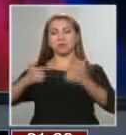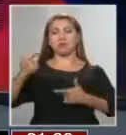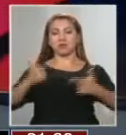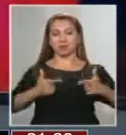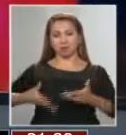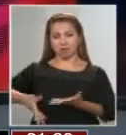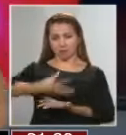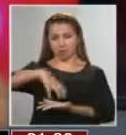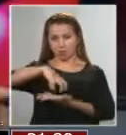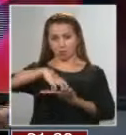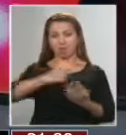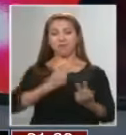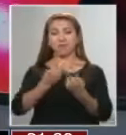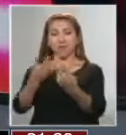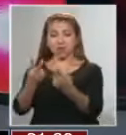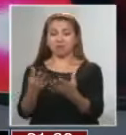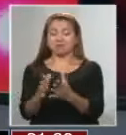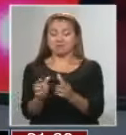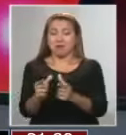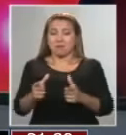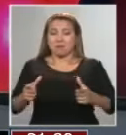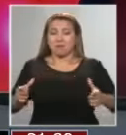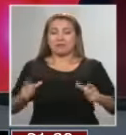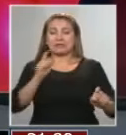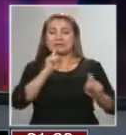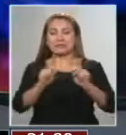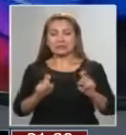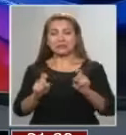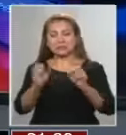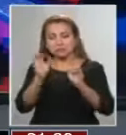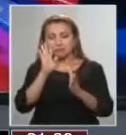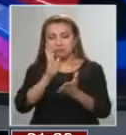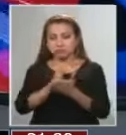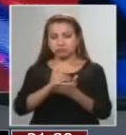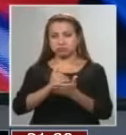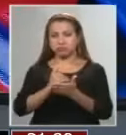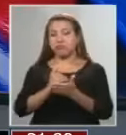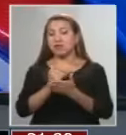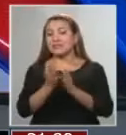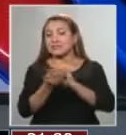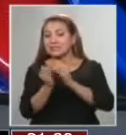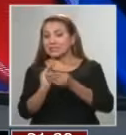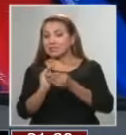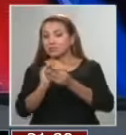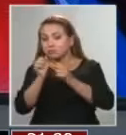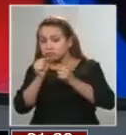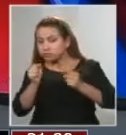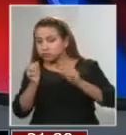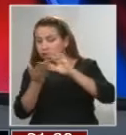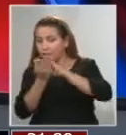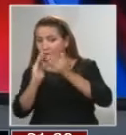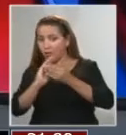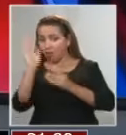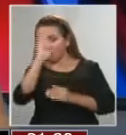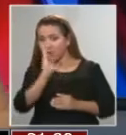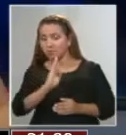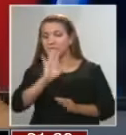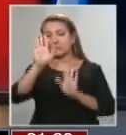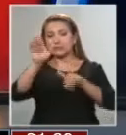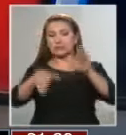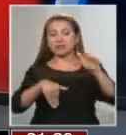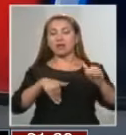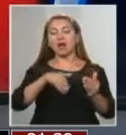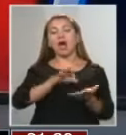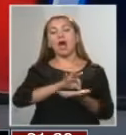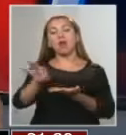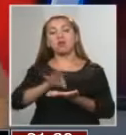su viaje solo amplificó las críticas porque se organizó en secreto y se ocultó hasta último minuto a la prensa, que fue citada al aeropuerto sin